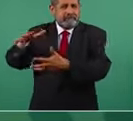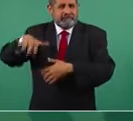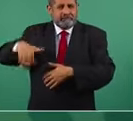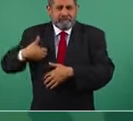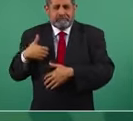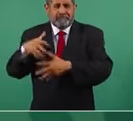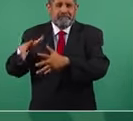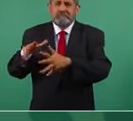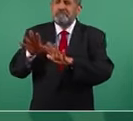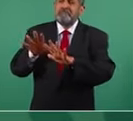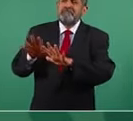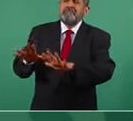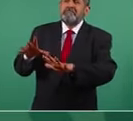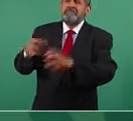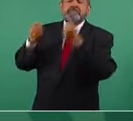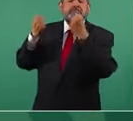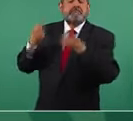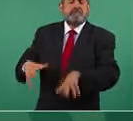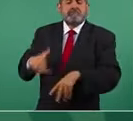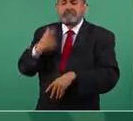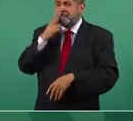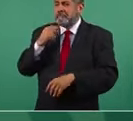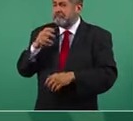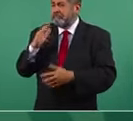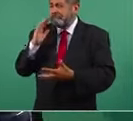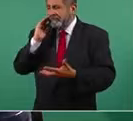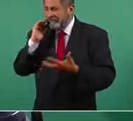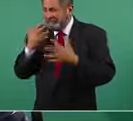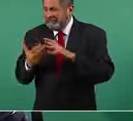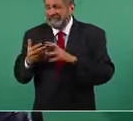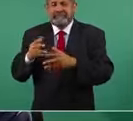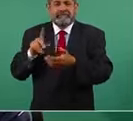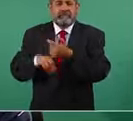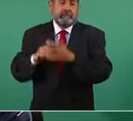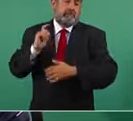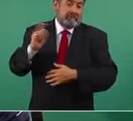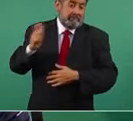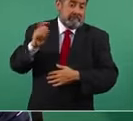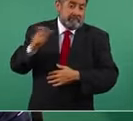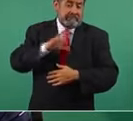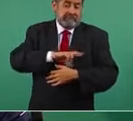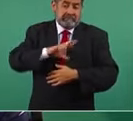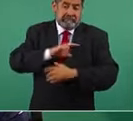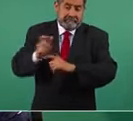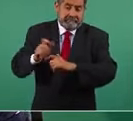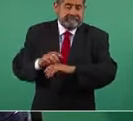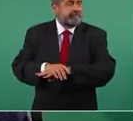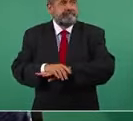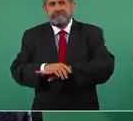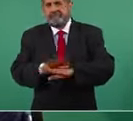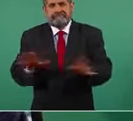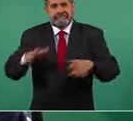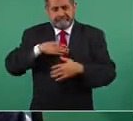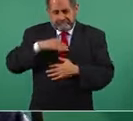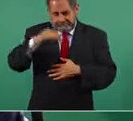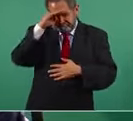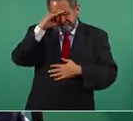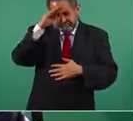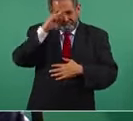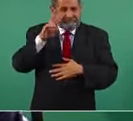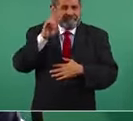Se echan a perder las cosas, hay que pagar renta. Entonces, estamos